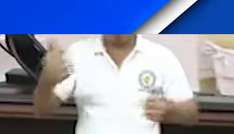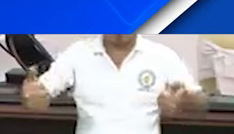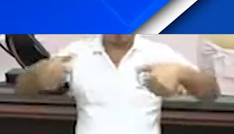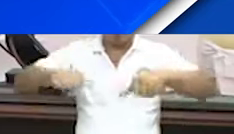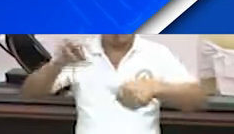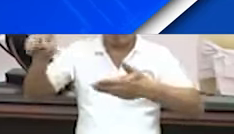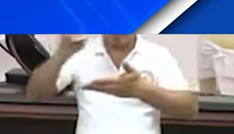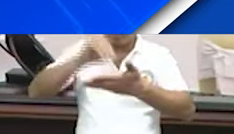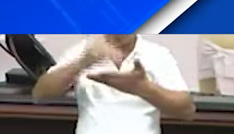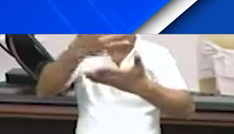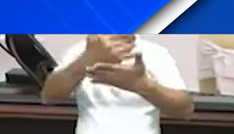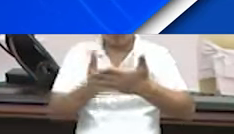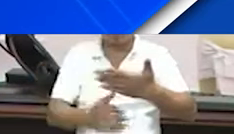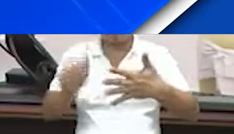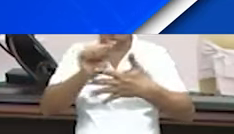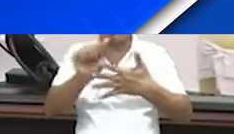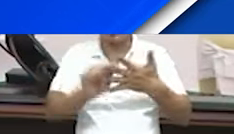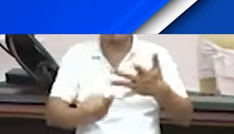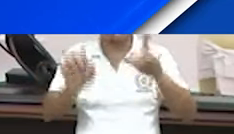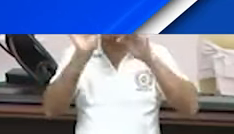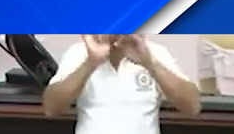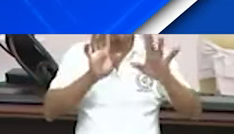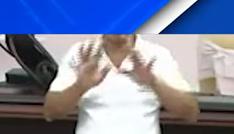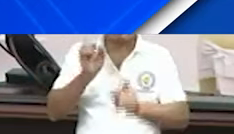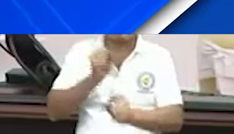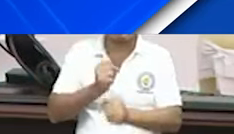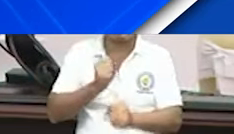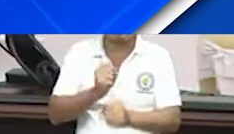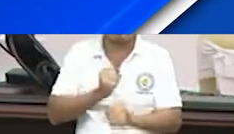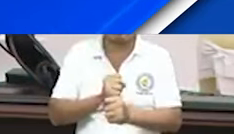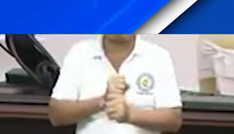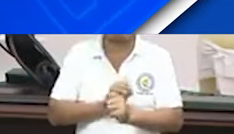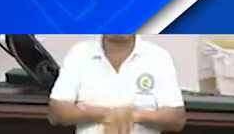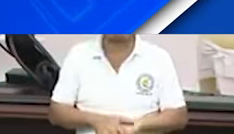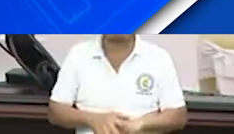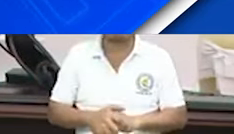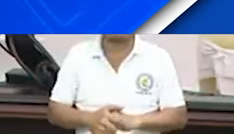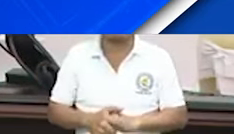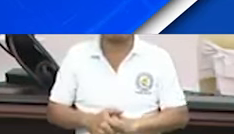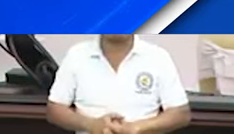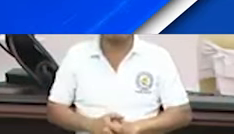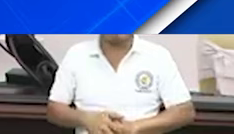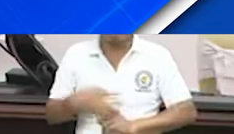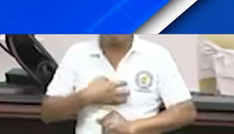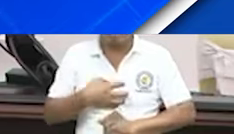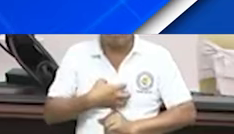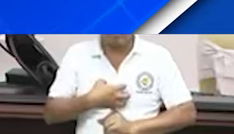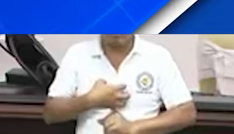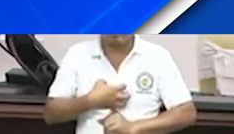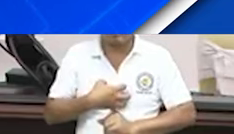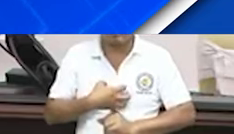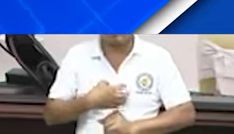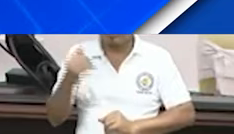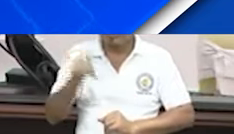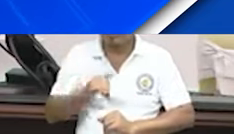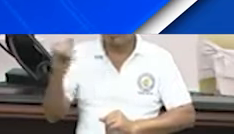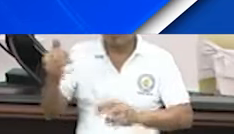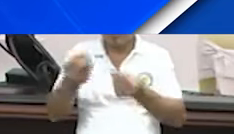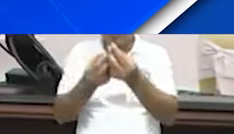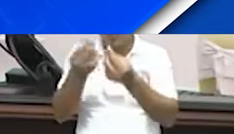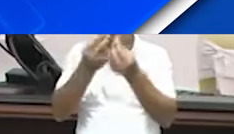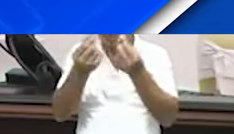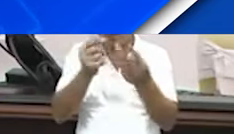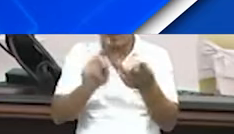acuerdo incorpora artículos sobre seguridad de las operaciones aéreas, seguridad de la aviación,